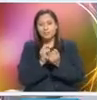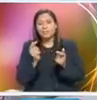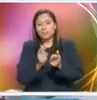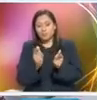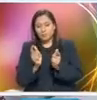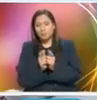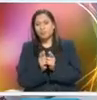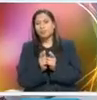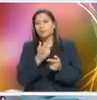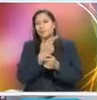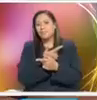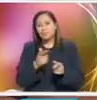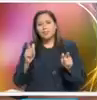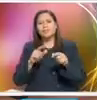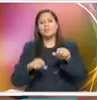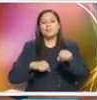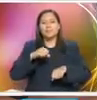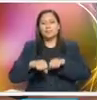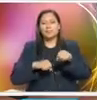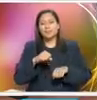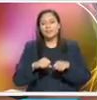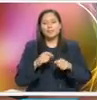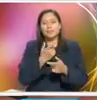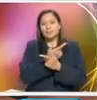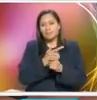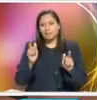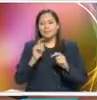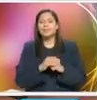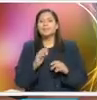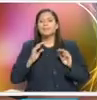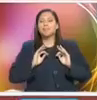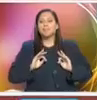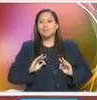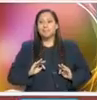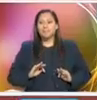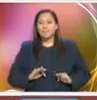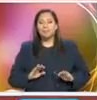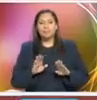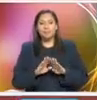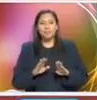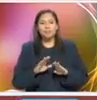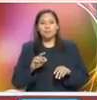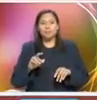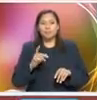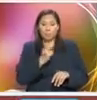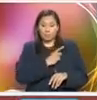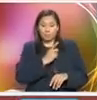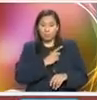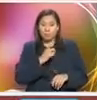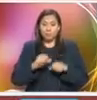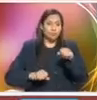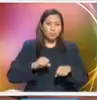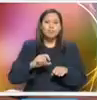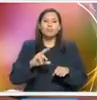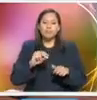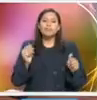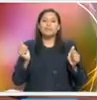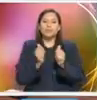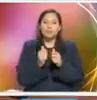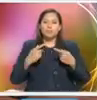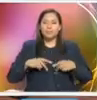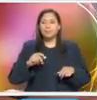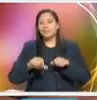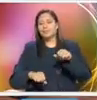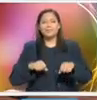grupo es público, las rodadas son públicas y te da la tranquilidad de no rodar en muchos lados solo, sino hacerlo acompañado, que